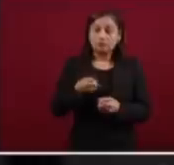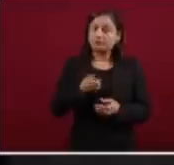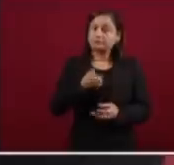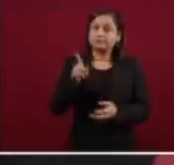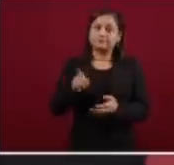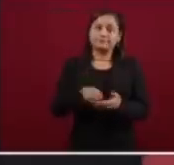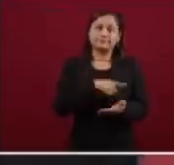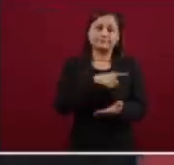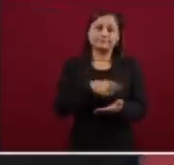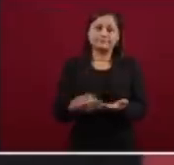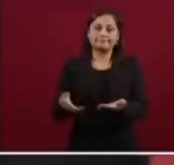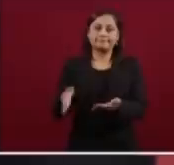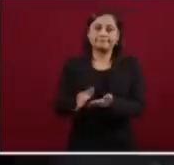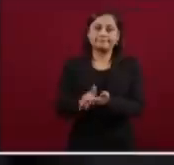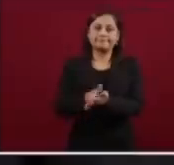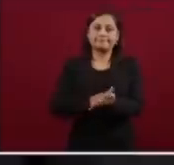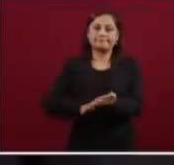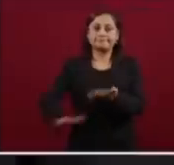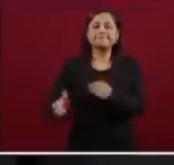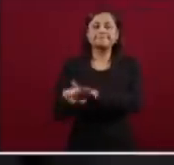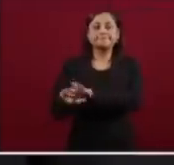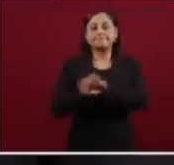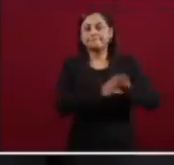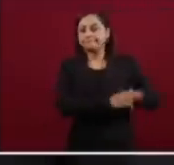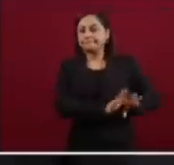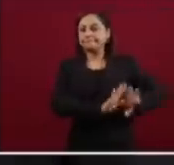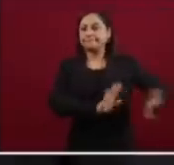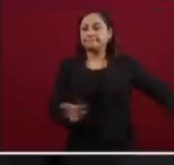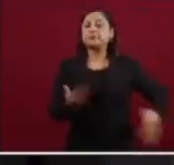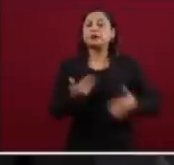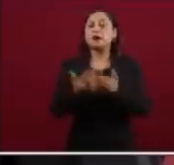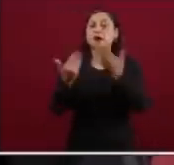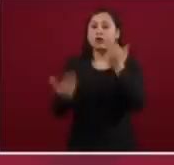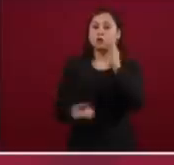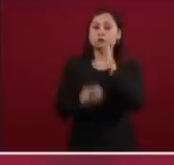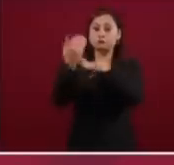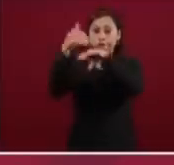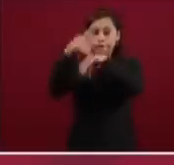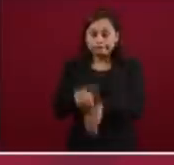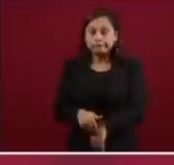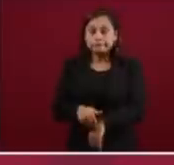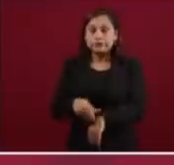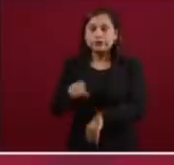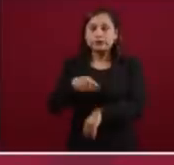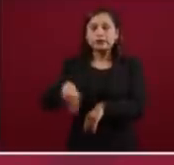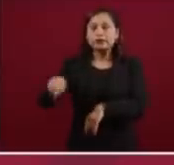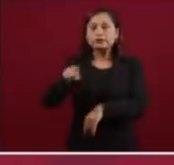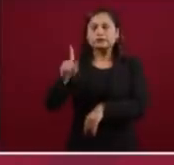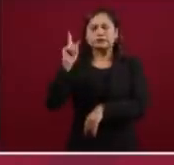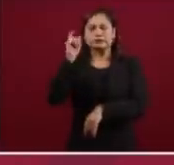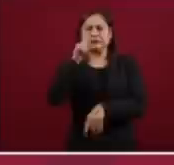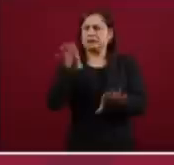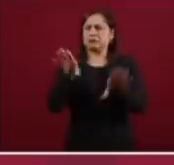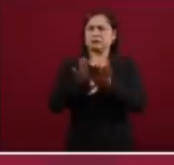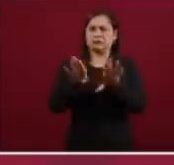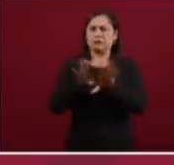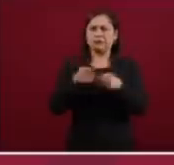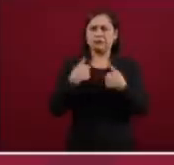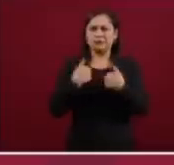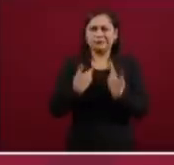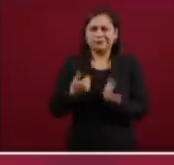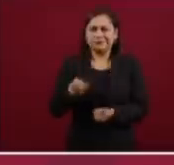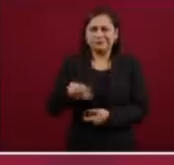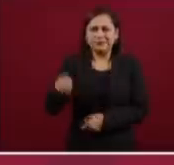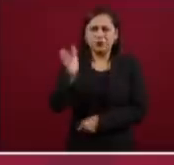y cuesta trabajo que se entienda por ejemplo ahora que se está por aprobar la ley de ingreso